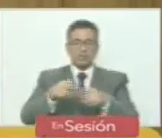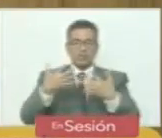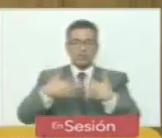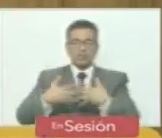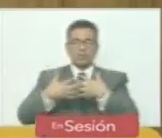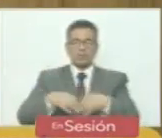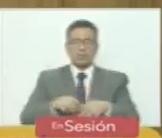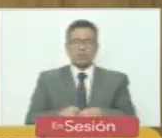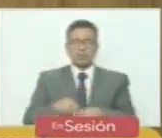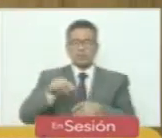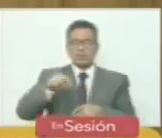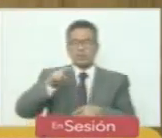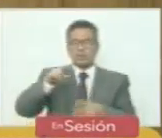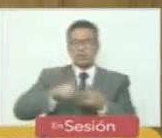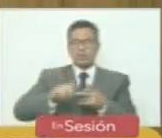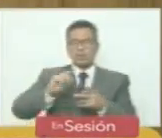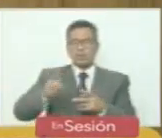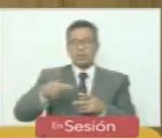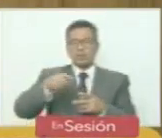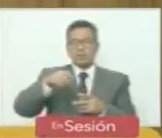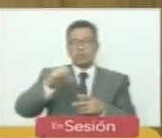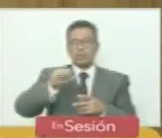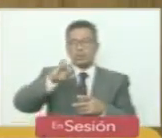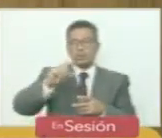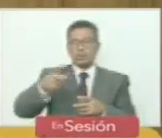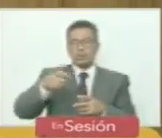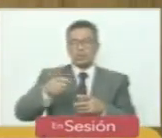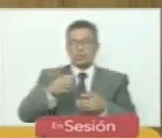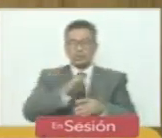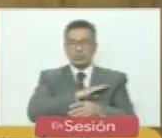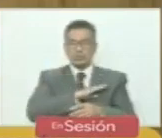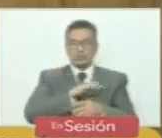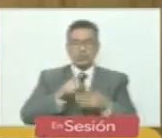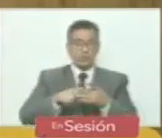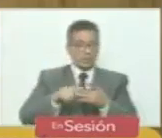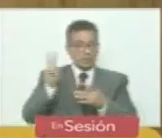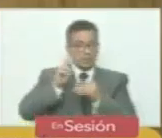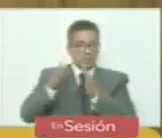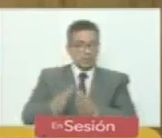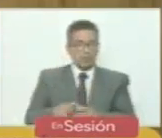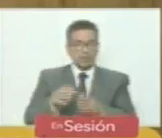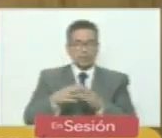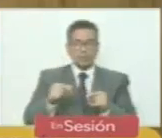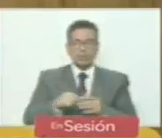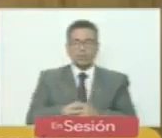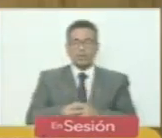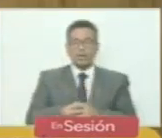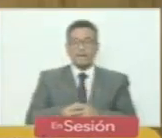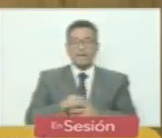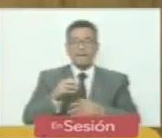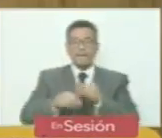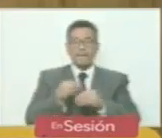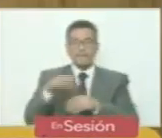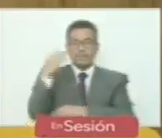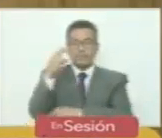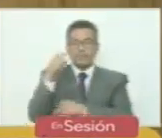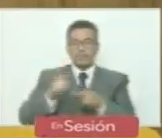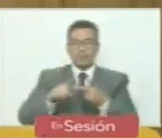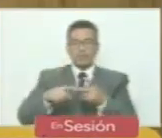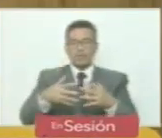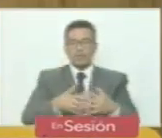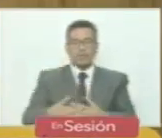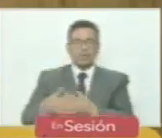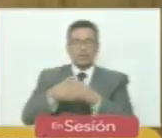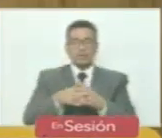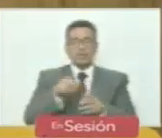empresas Monómeros y Citgo, ambos activos propiedad de las venezolanas y los venezolanos, ubicados en Colombia y Estados Unidos